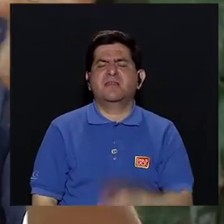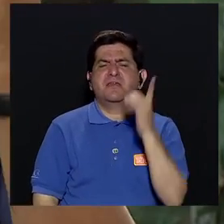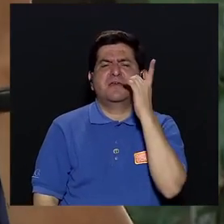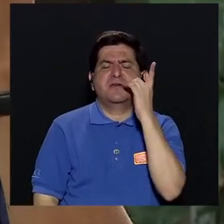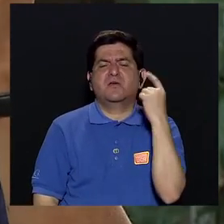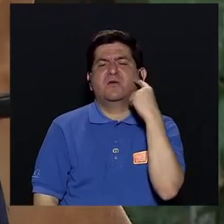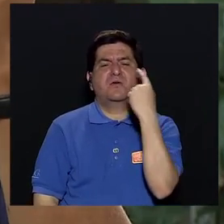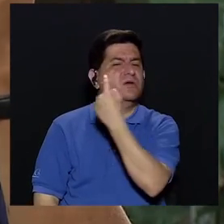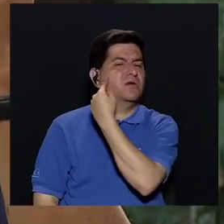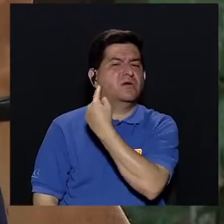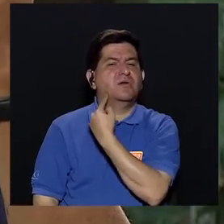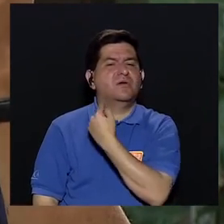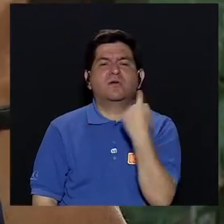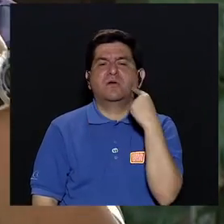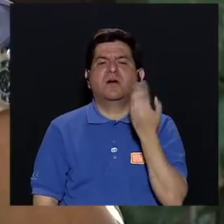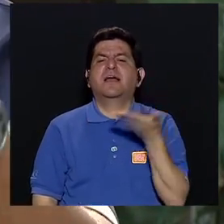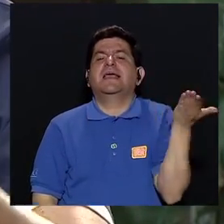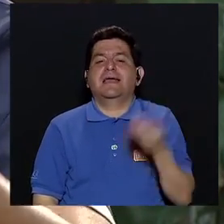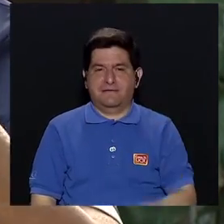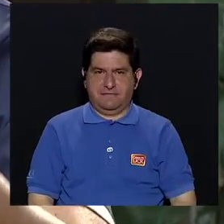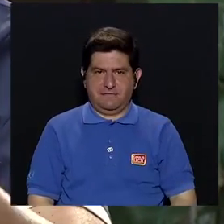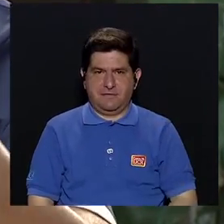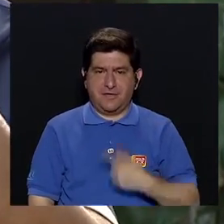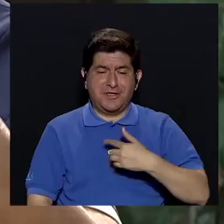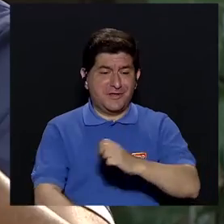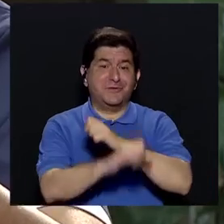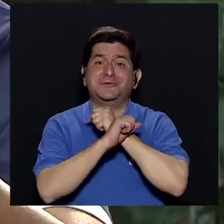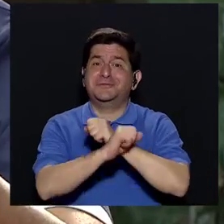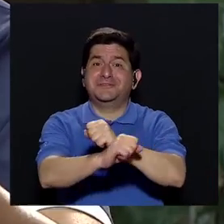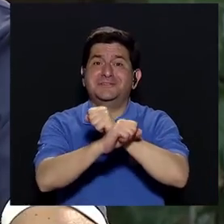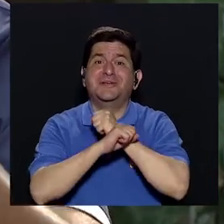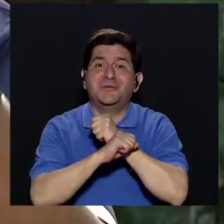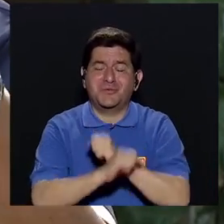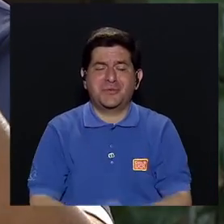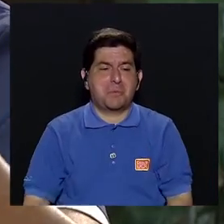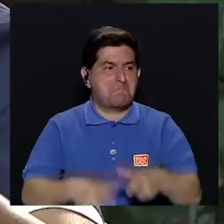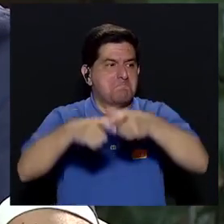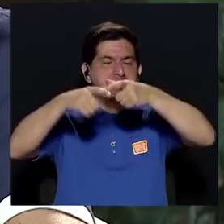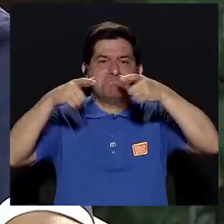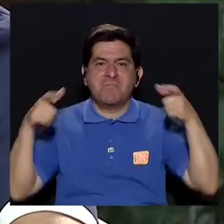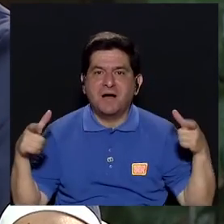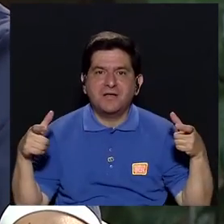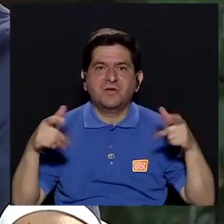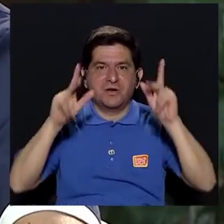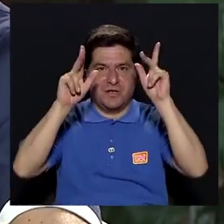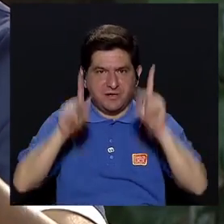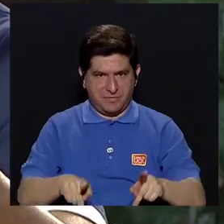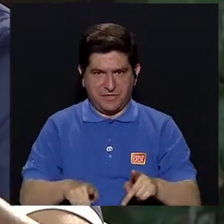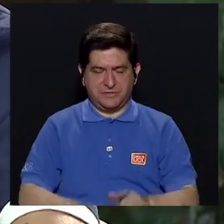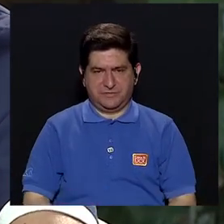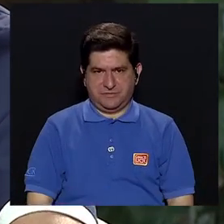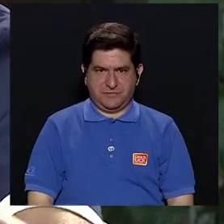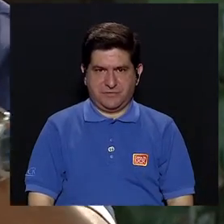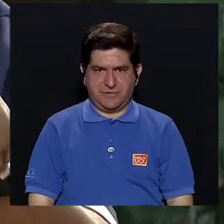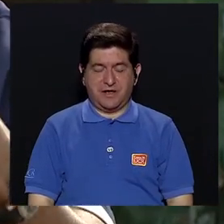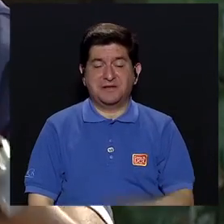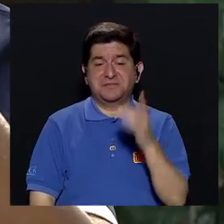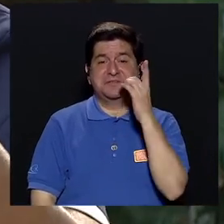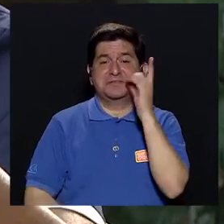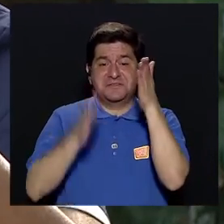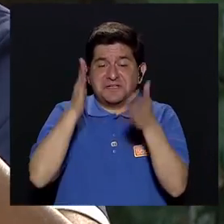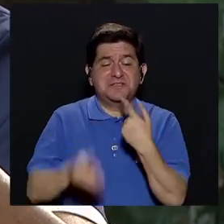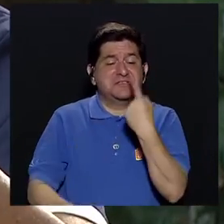con respecto a las cordales? Y estoy muy seguro de que a la mayoría de las personas,